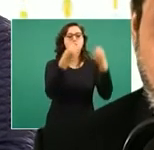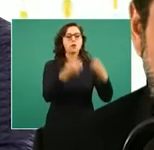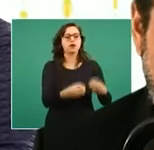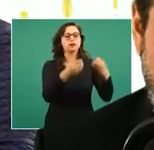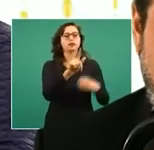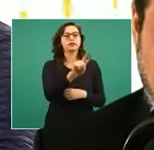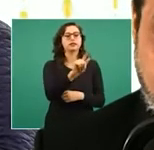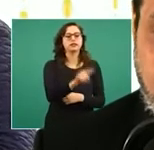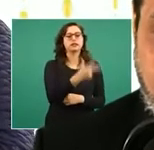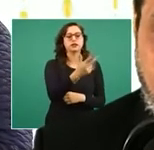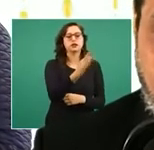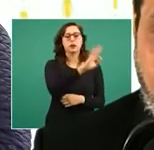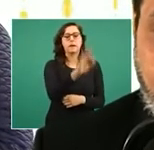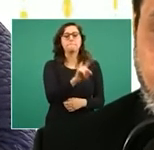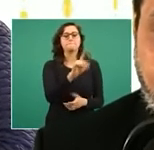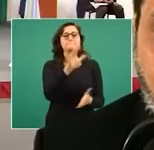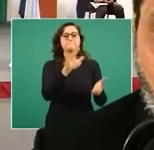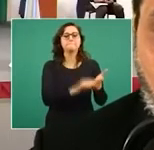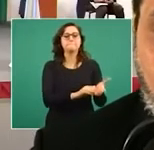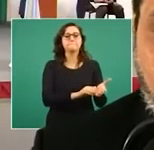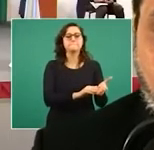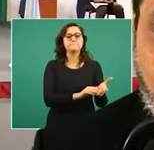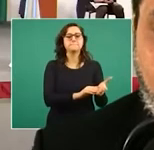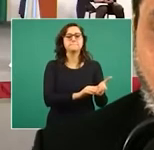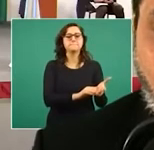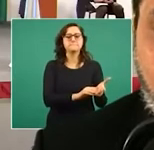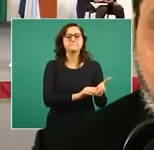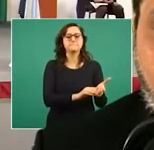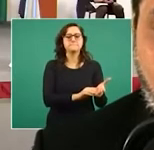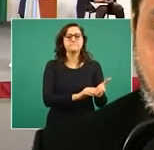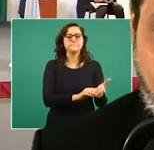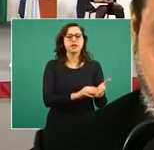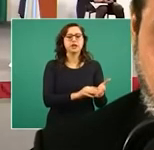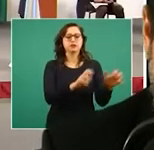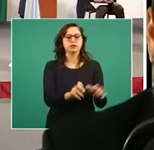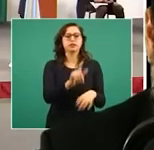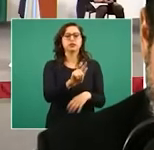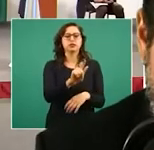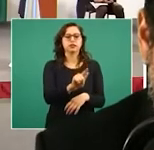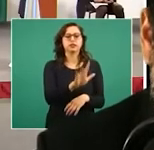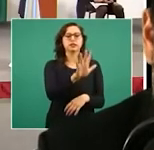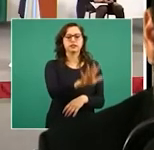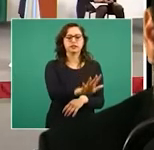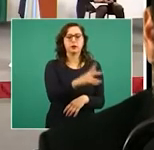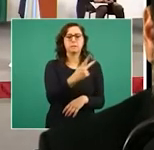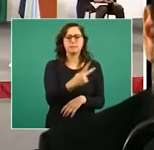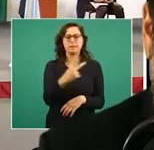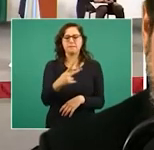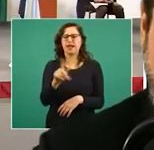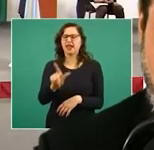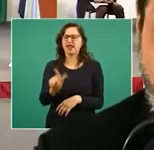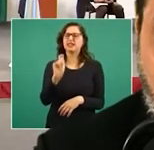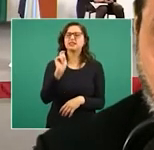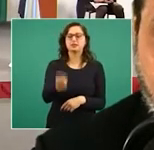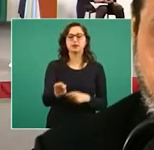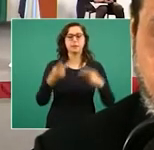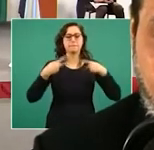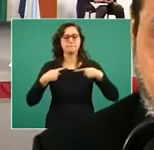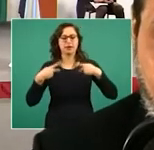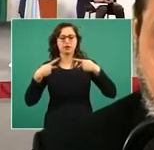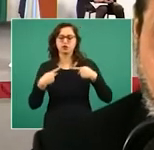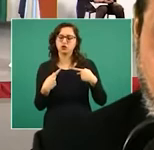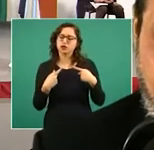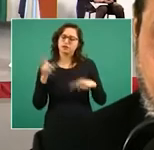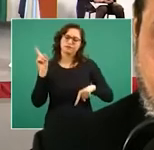chiapas y michoacán coahuila y un reclusorio femenil en el estado de morelos